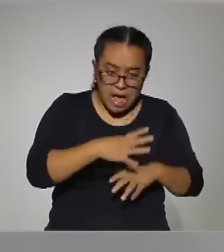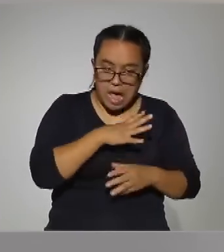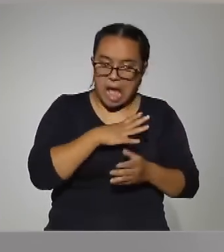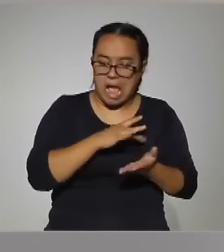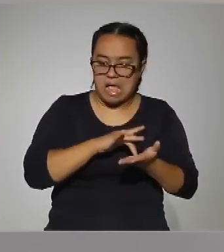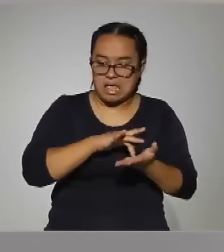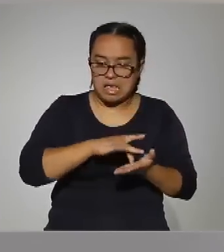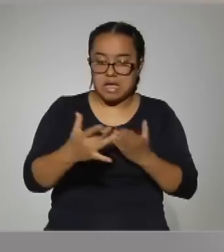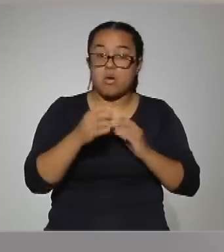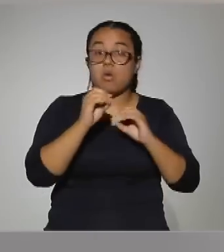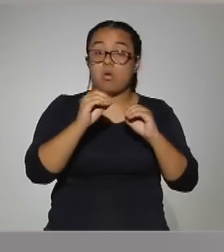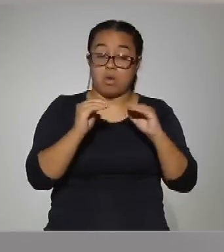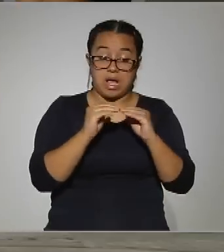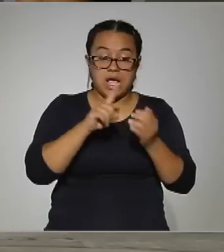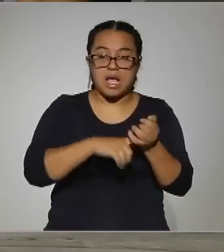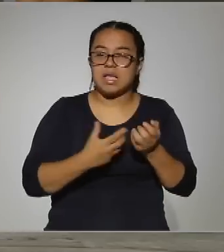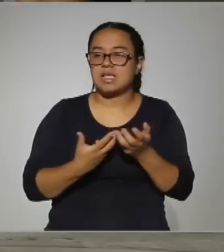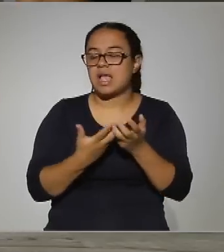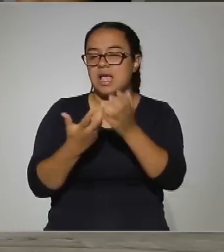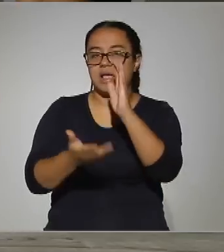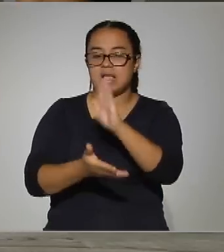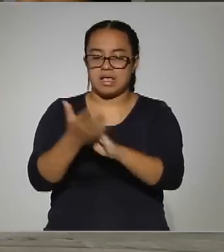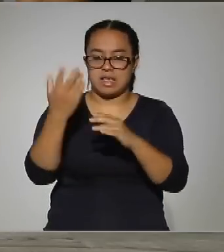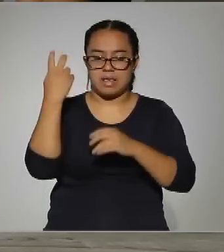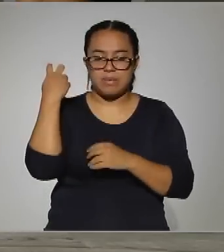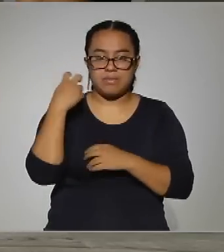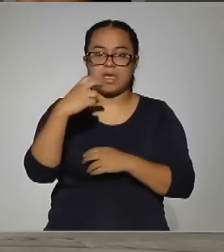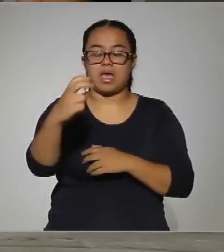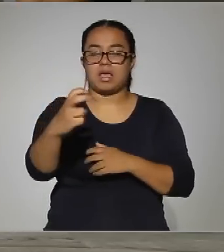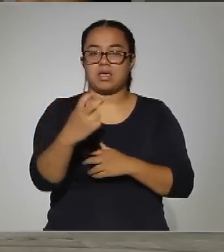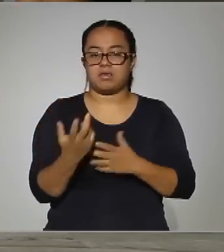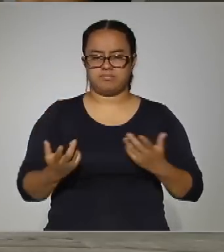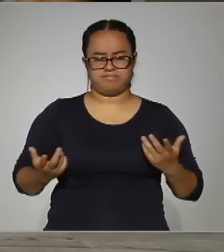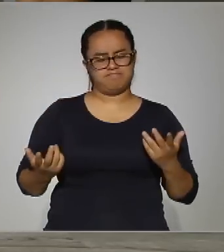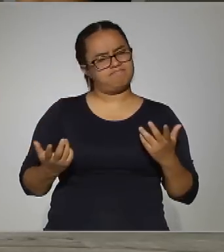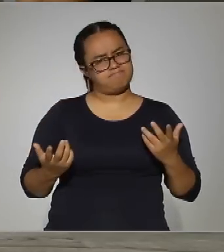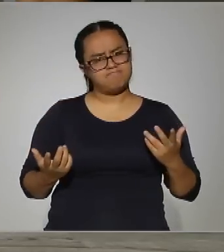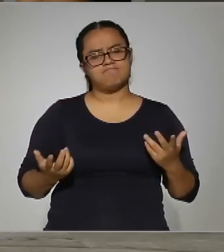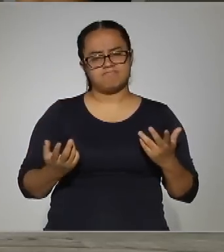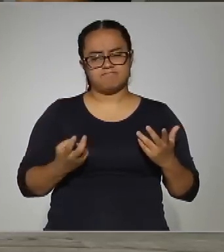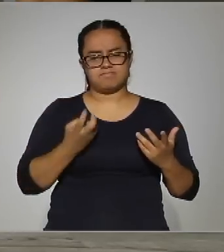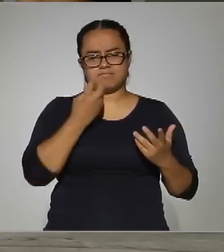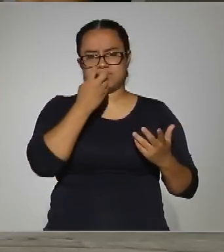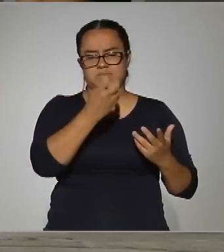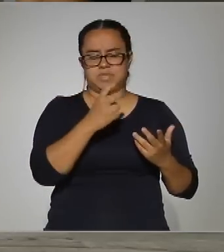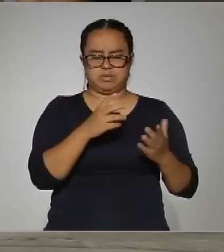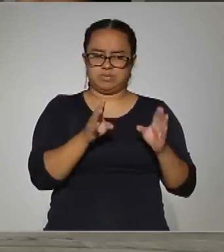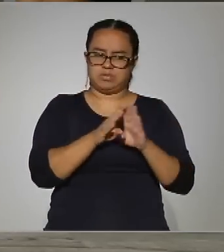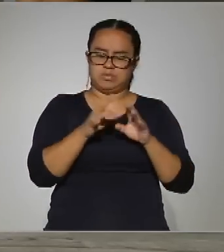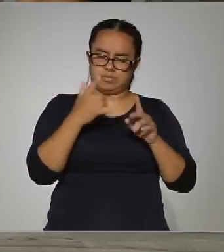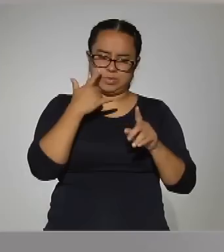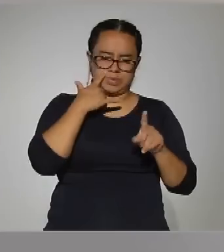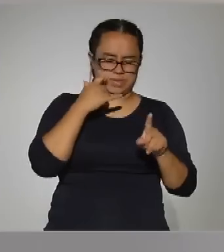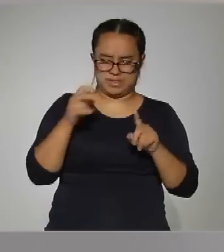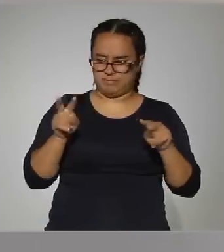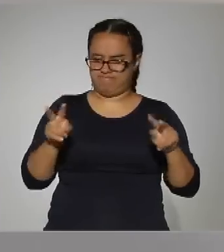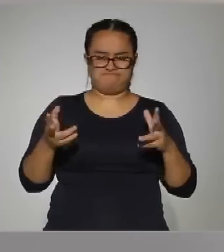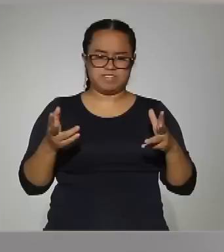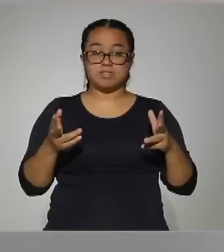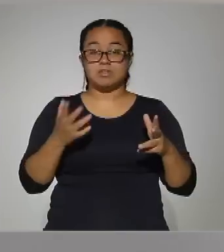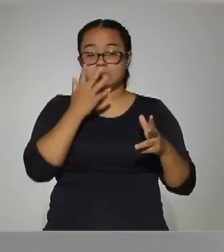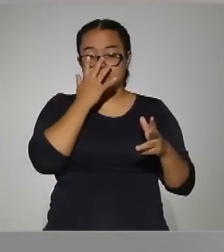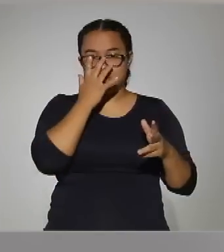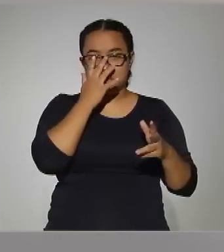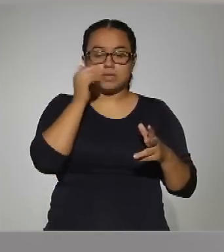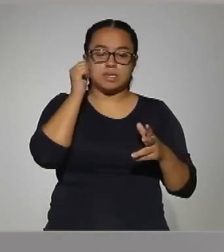la llevaban de viaje, ¿no? Hay un ruido, yo le llamo ruido involutivo y ruido ancestral, que todo el